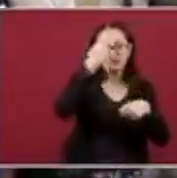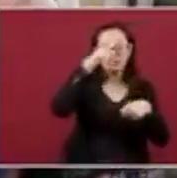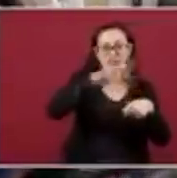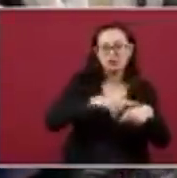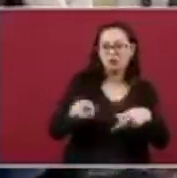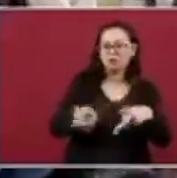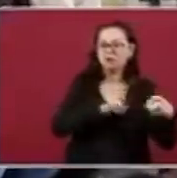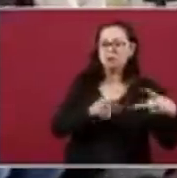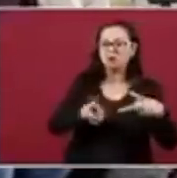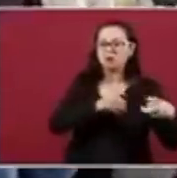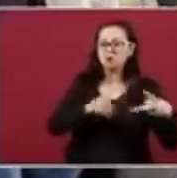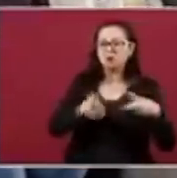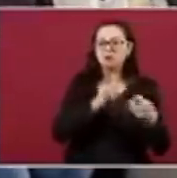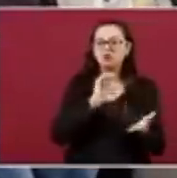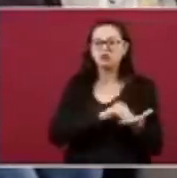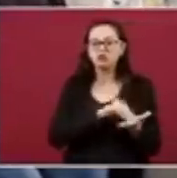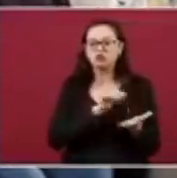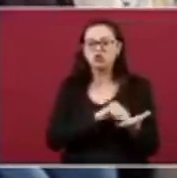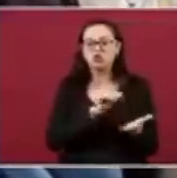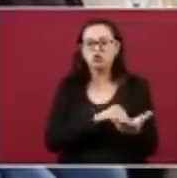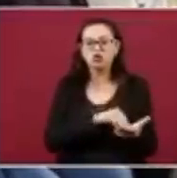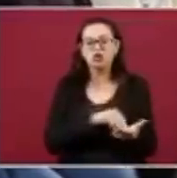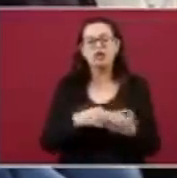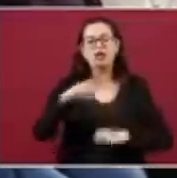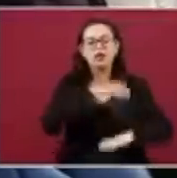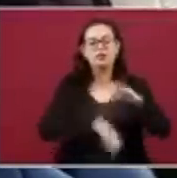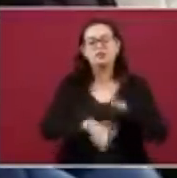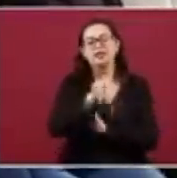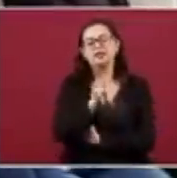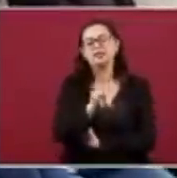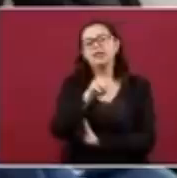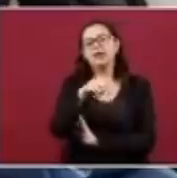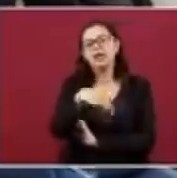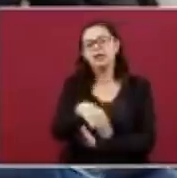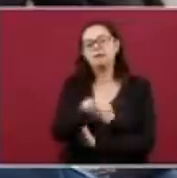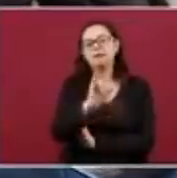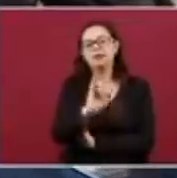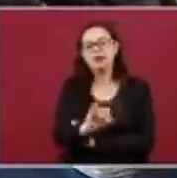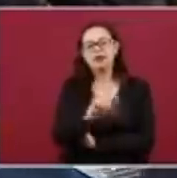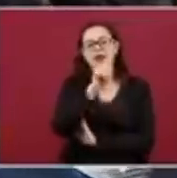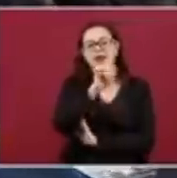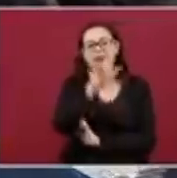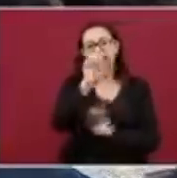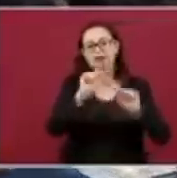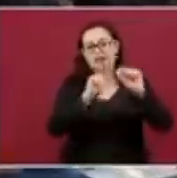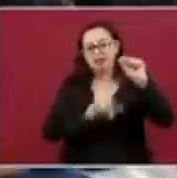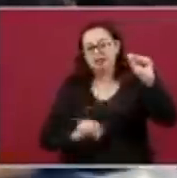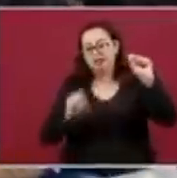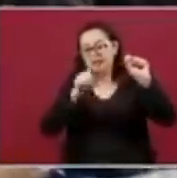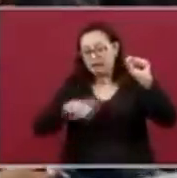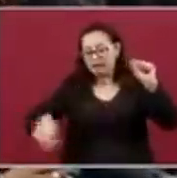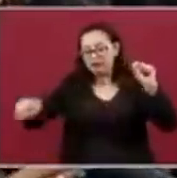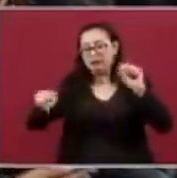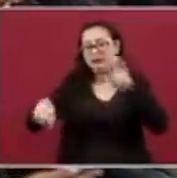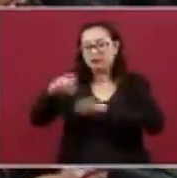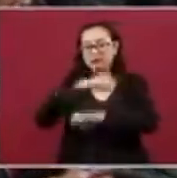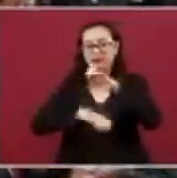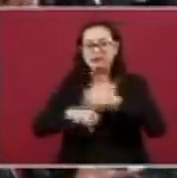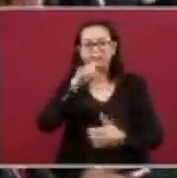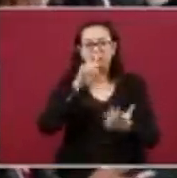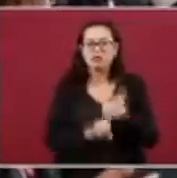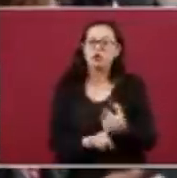presidente. Le quiero decir que la empresa DMI Ingenieros y Petroquímica del Golfo con Clarián están poniendo en